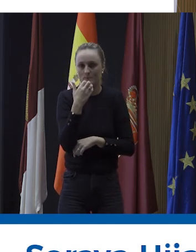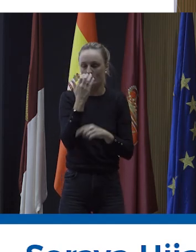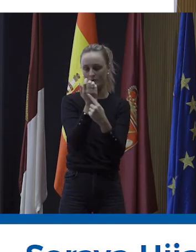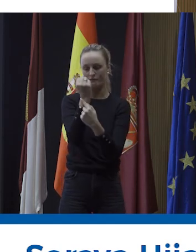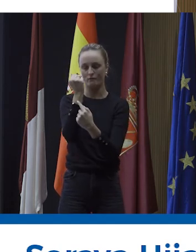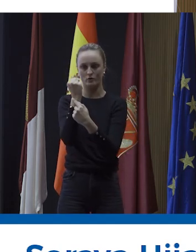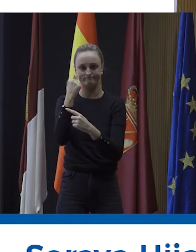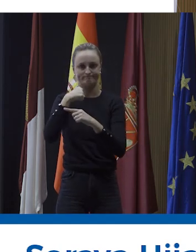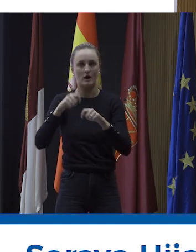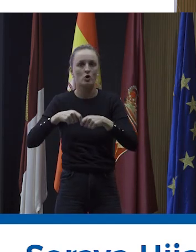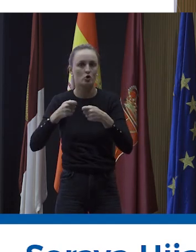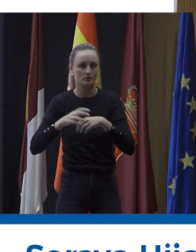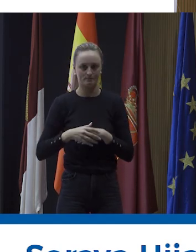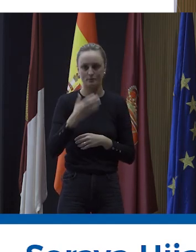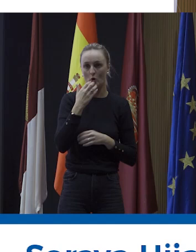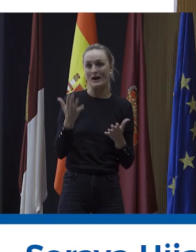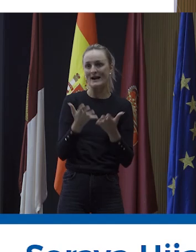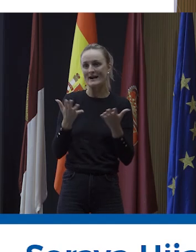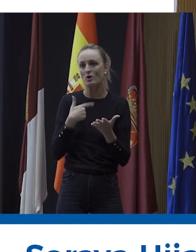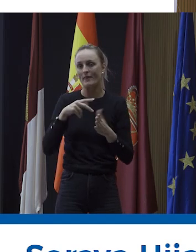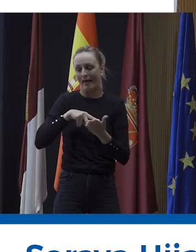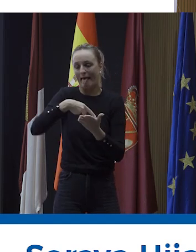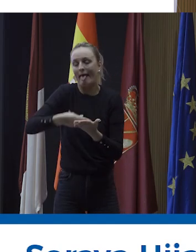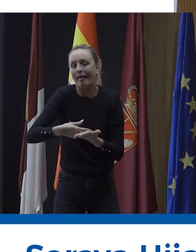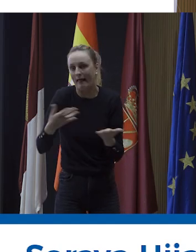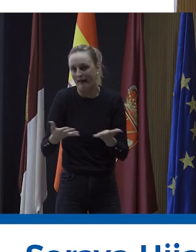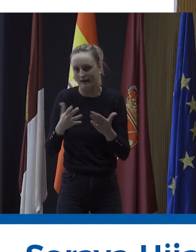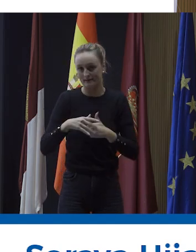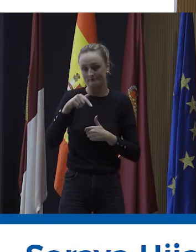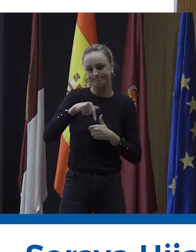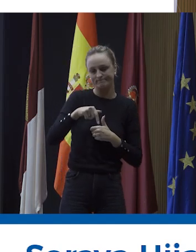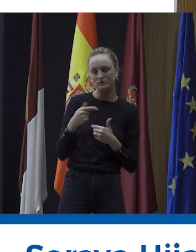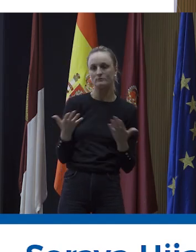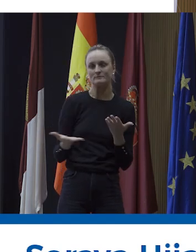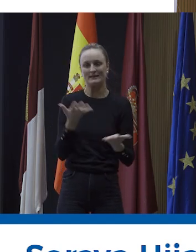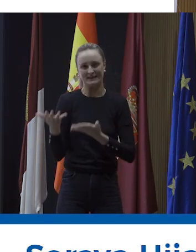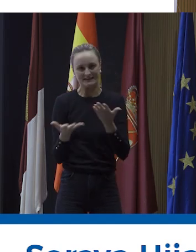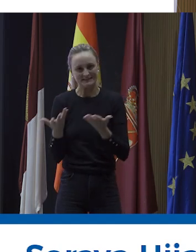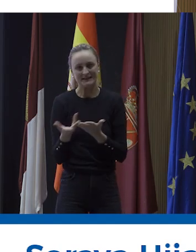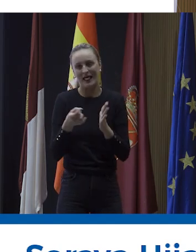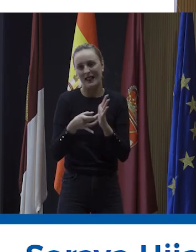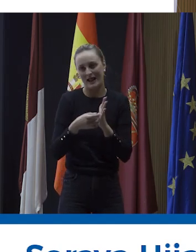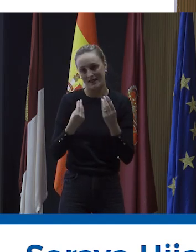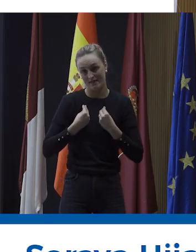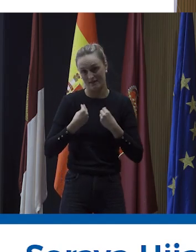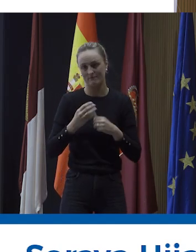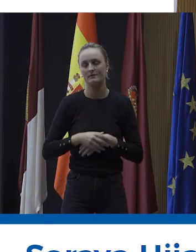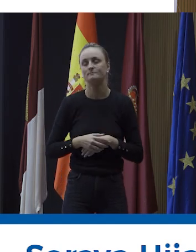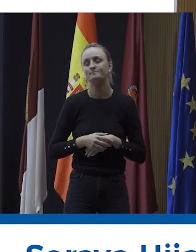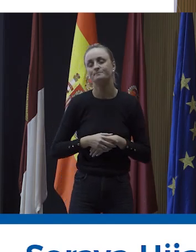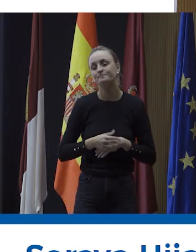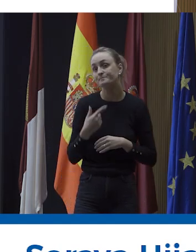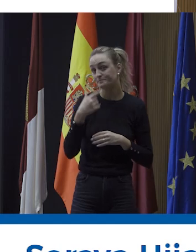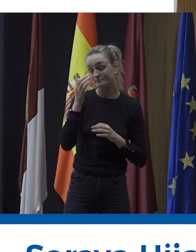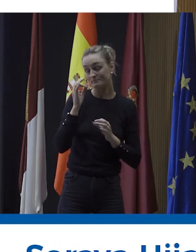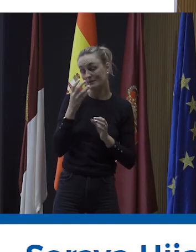¿vale? O, por ejemplo, riesgo de caídas. Todo esto altera mucho la calidad de vida. Puede ser un antes y un después en tu vida. El